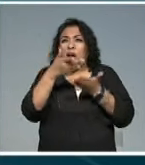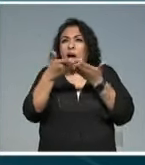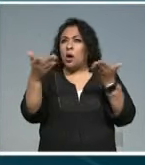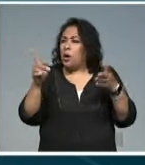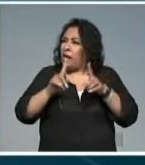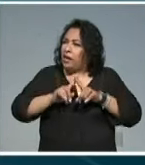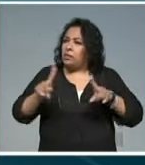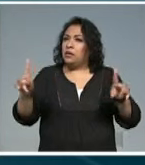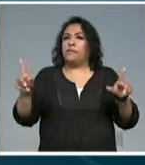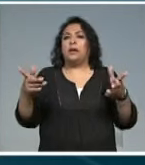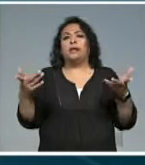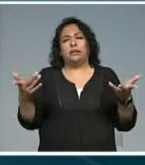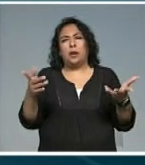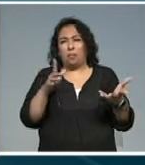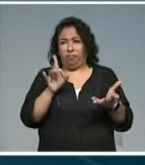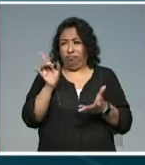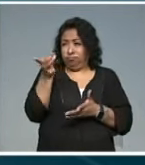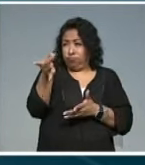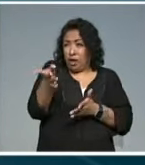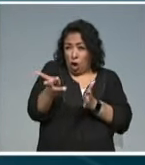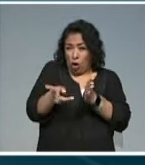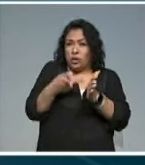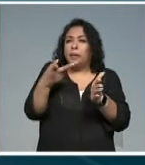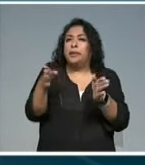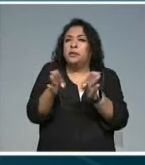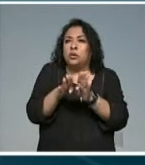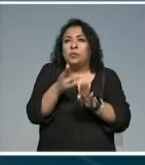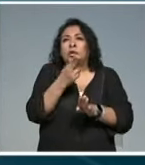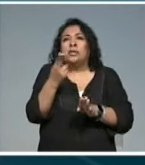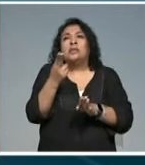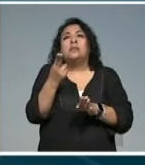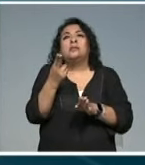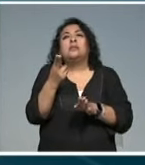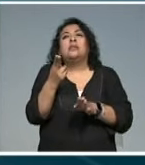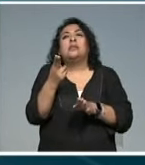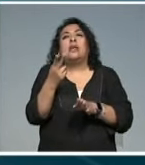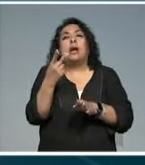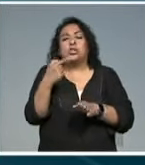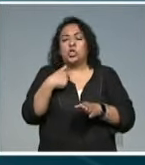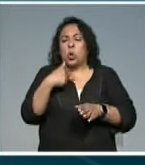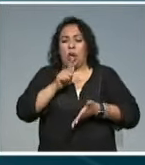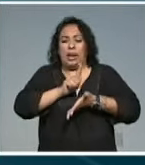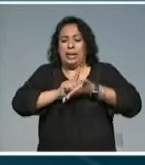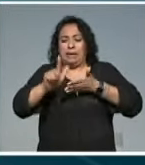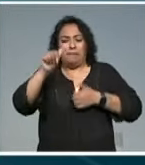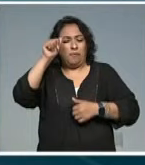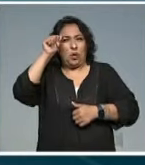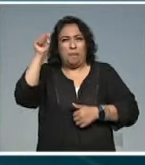muy diferentes, y para poder derrotarlo una vez más, tendrá que expiar antes todos sus pecados.